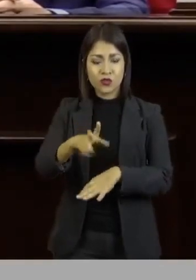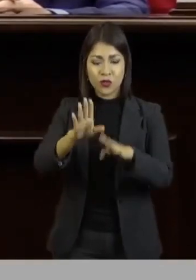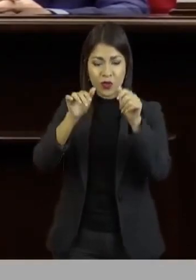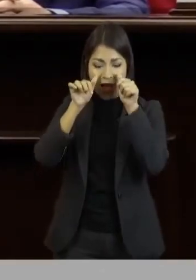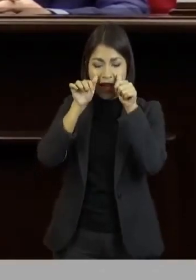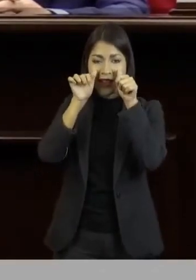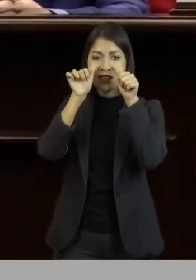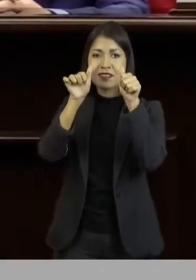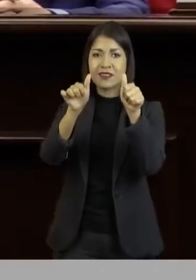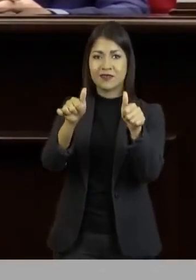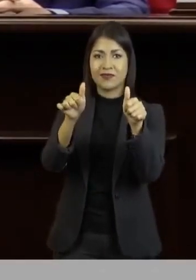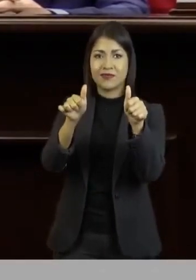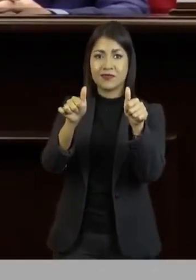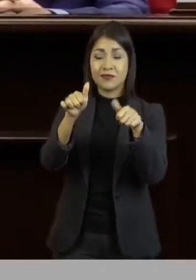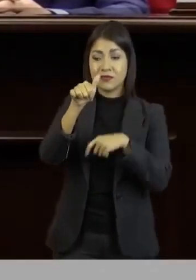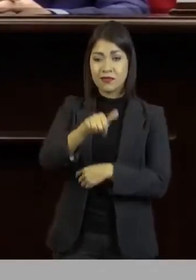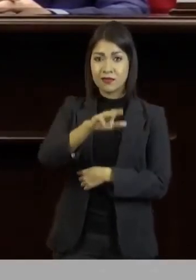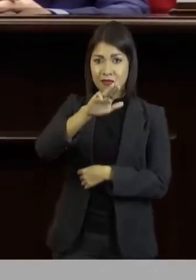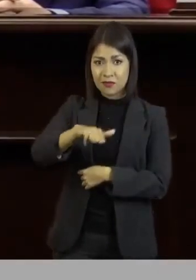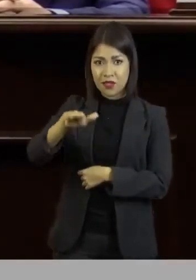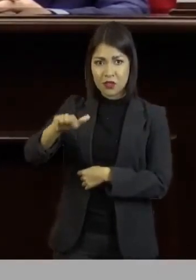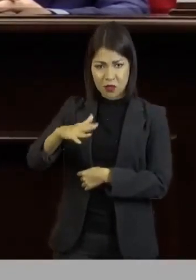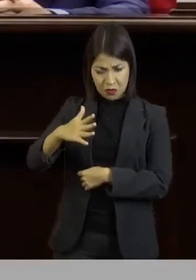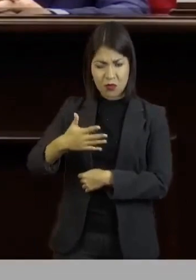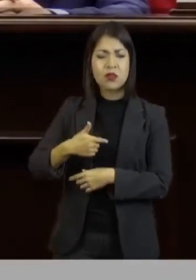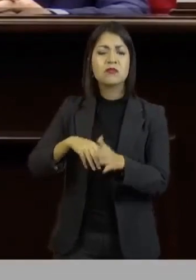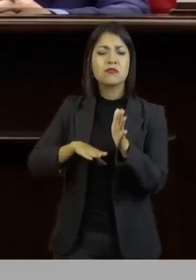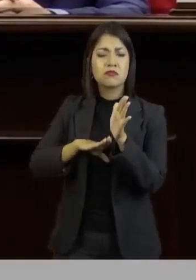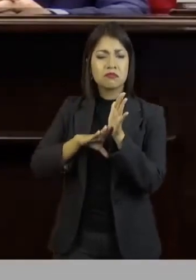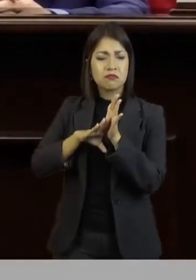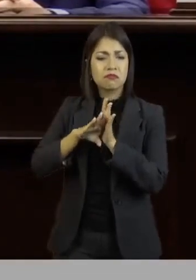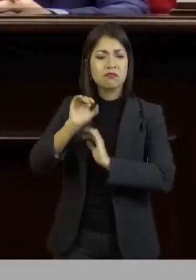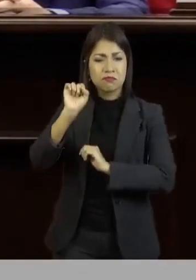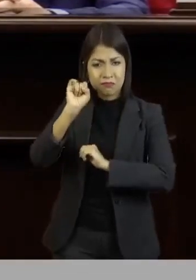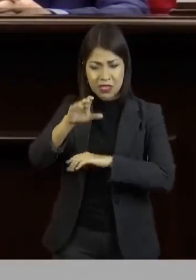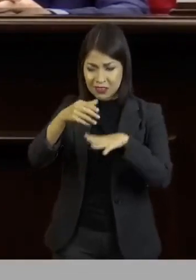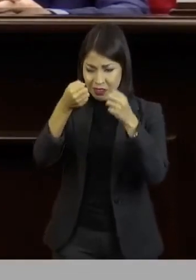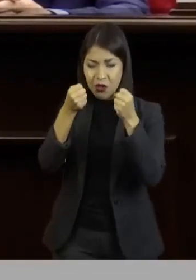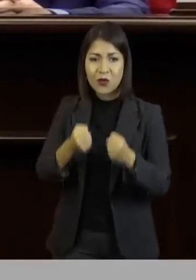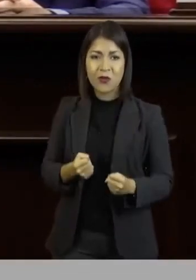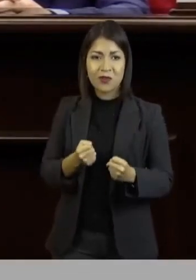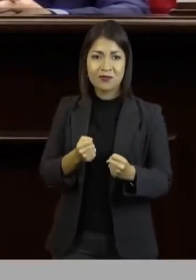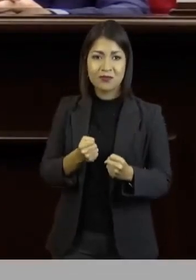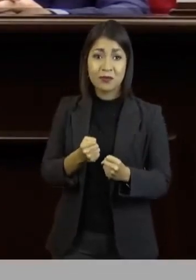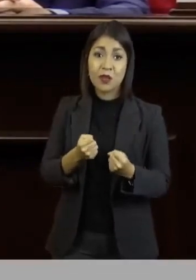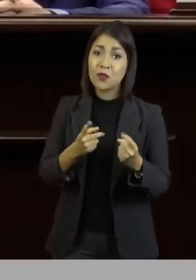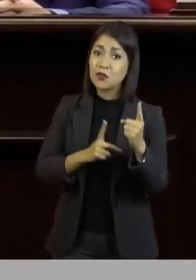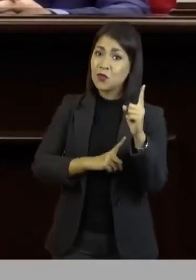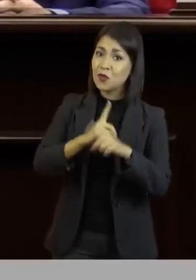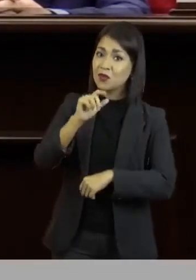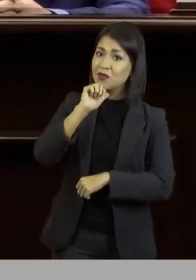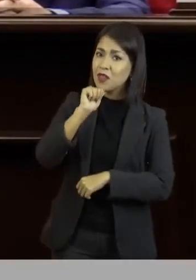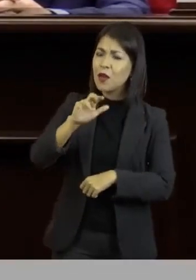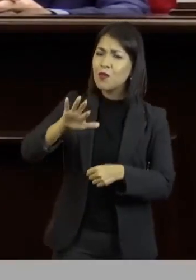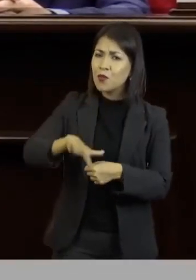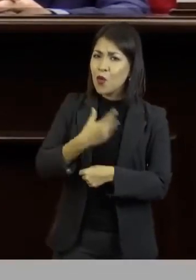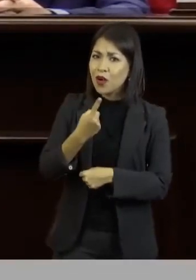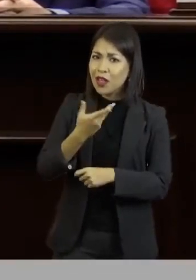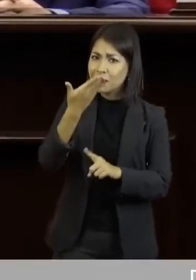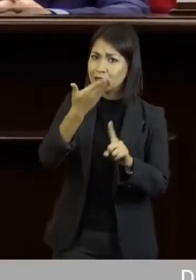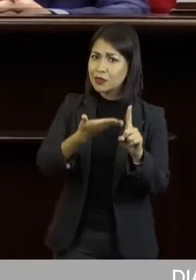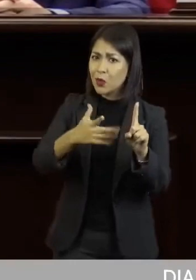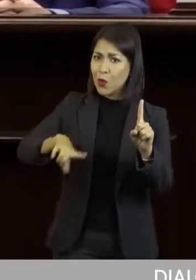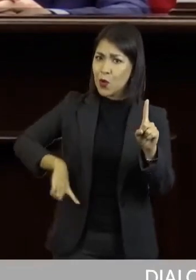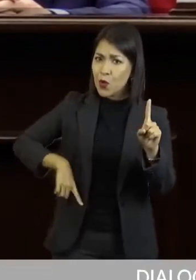dedicación. Michoacán va a salir adelante sin ninguna duda, porque tiene un gran